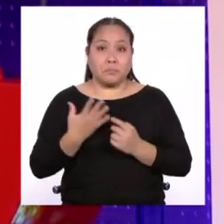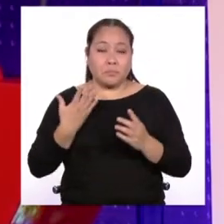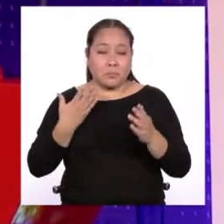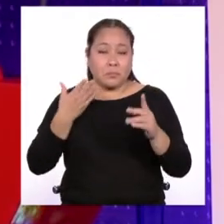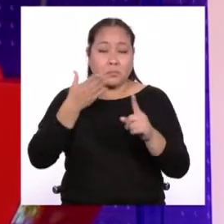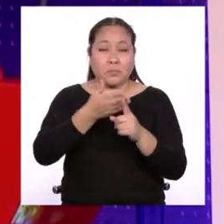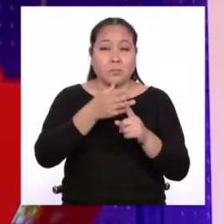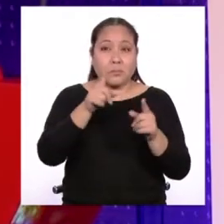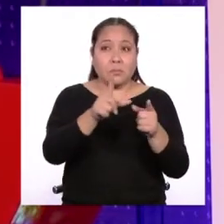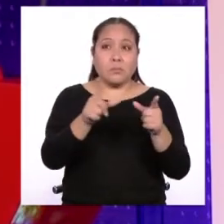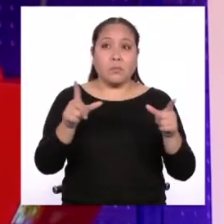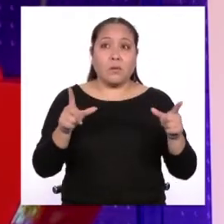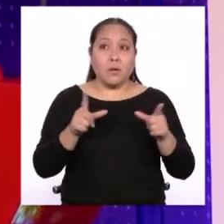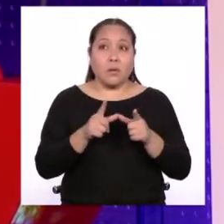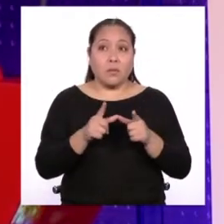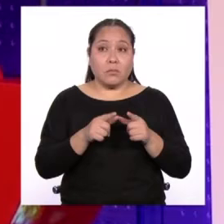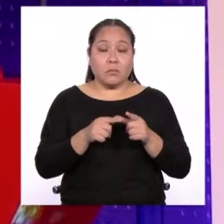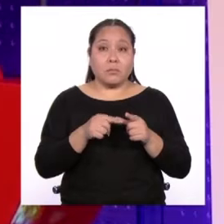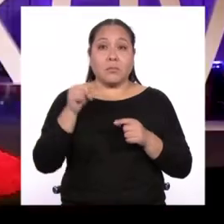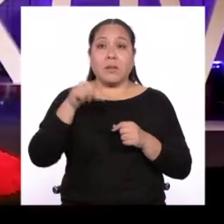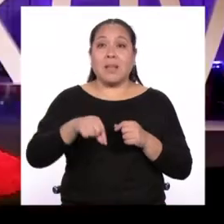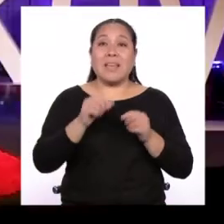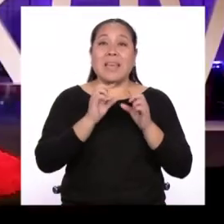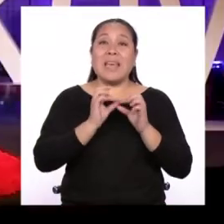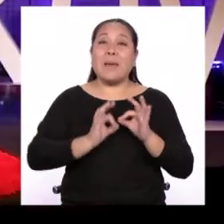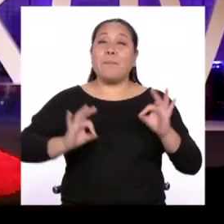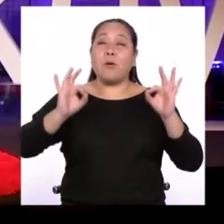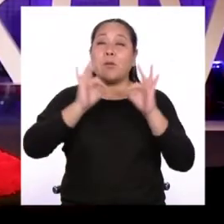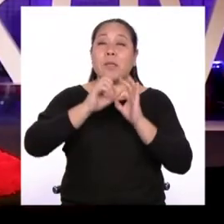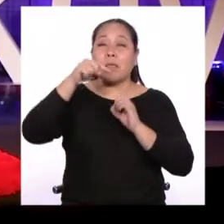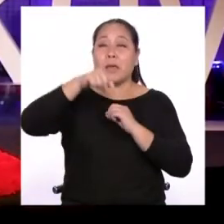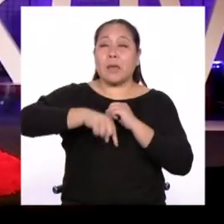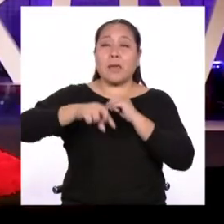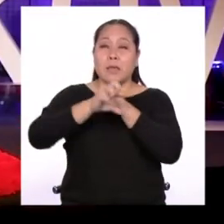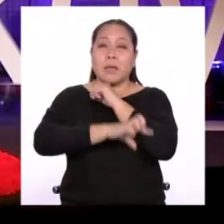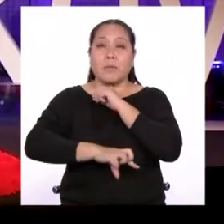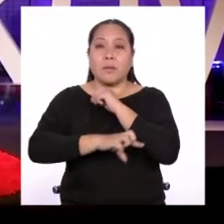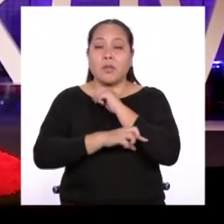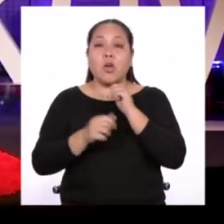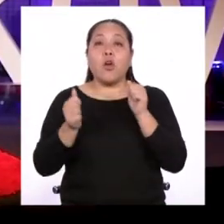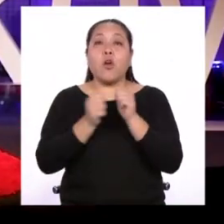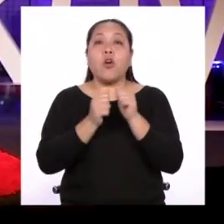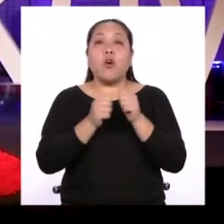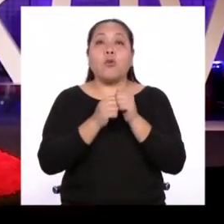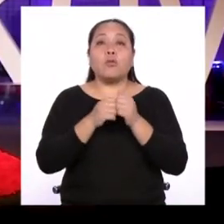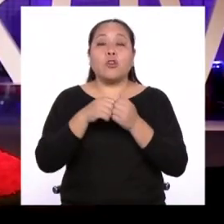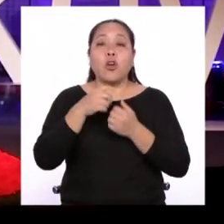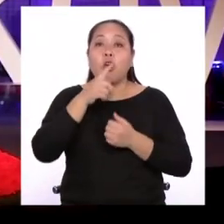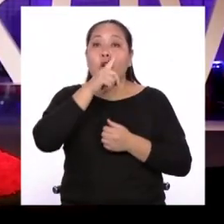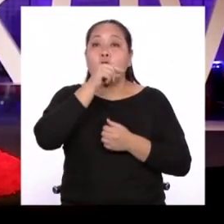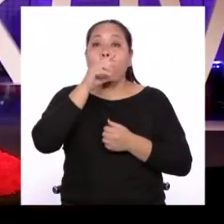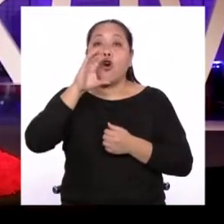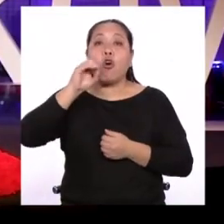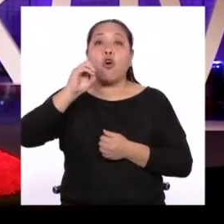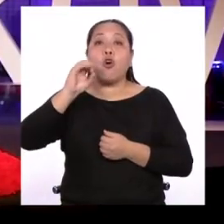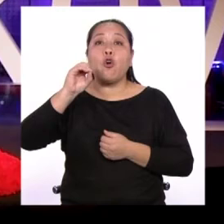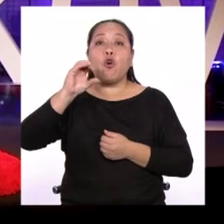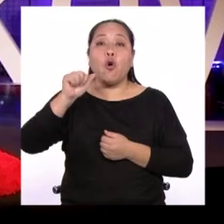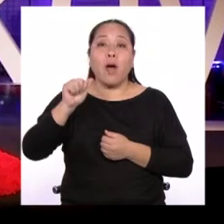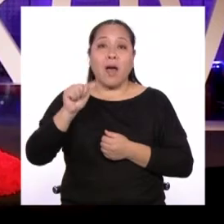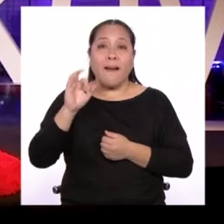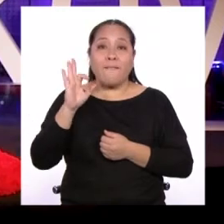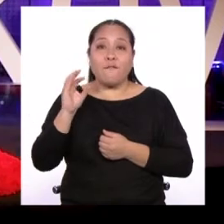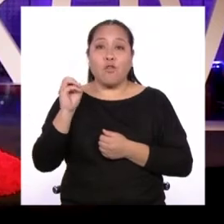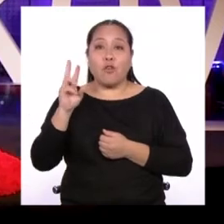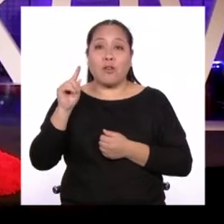de las cadenas más grandes del país. Primero, con la cocoa fortificada. Pero como la idea inicial